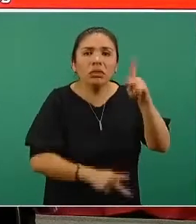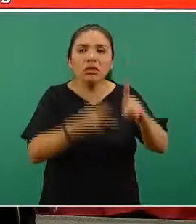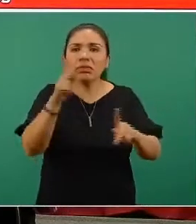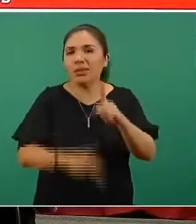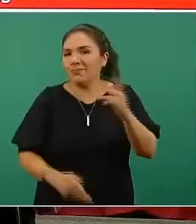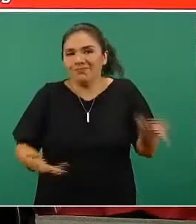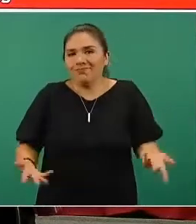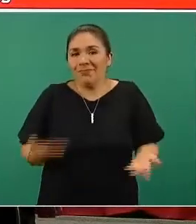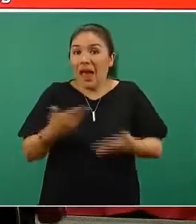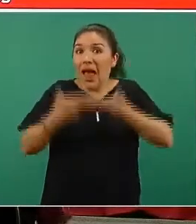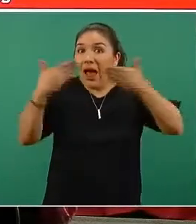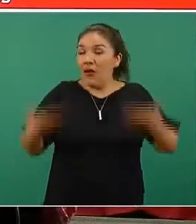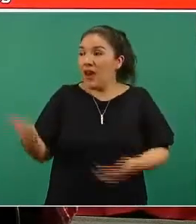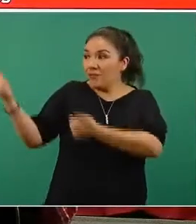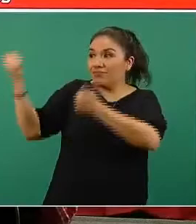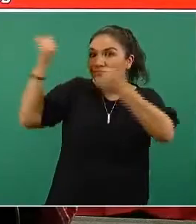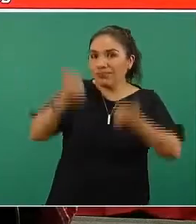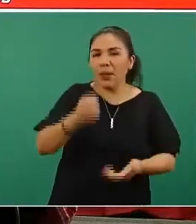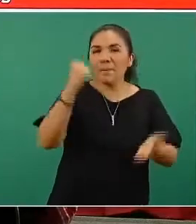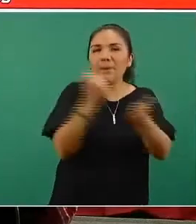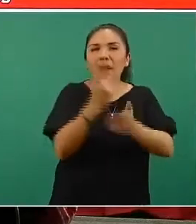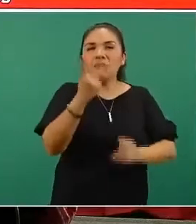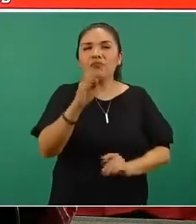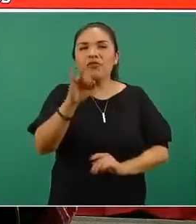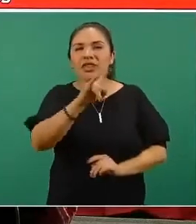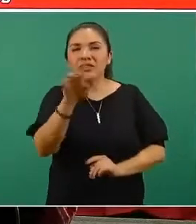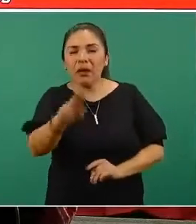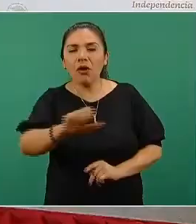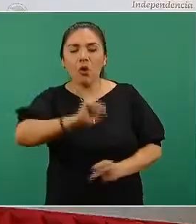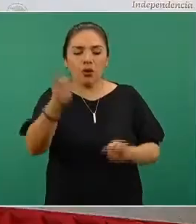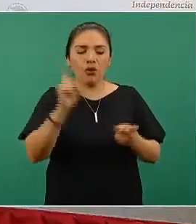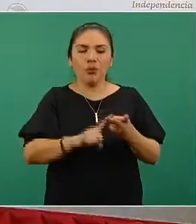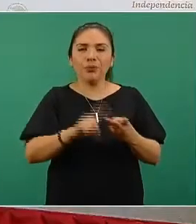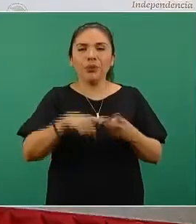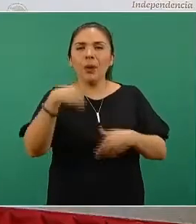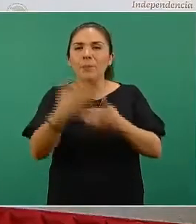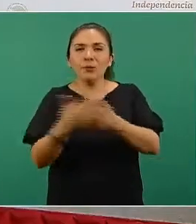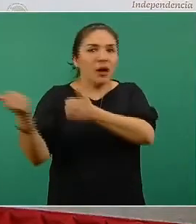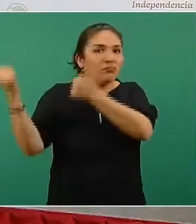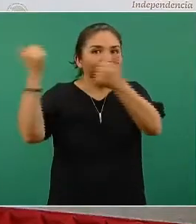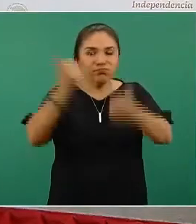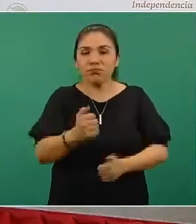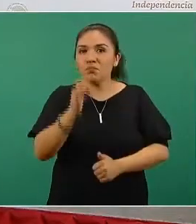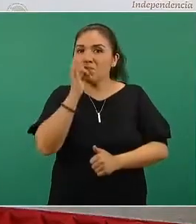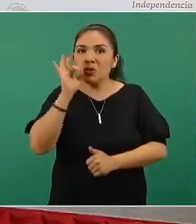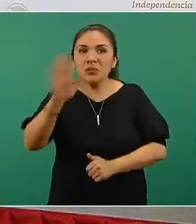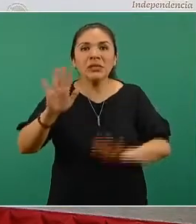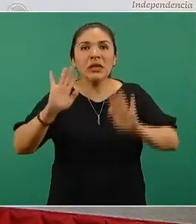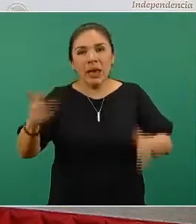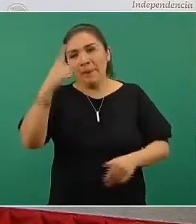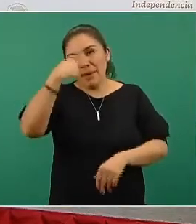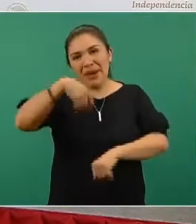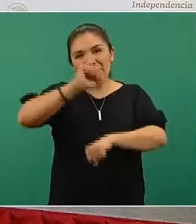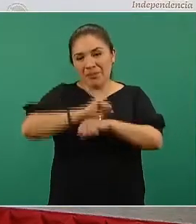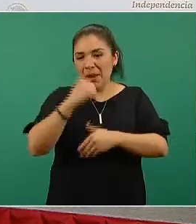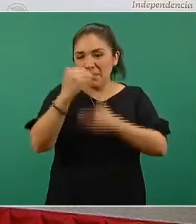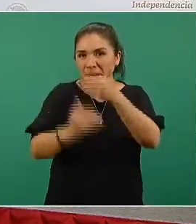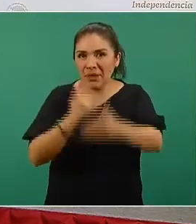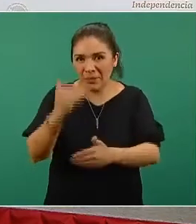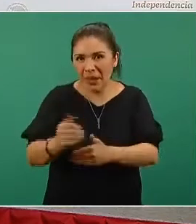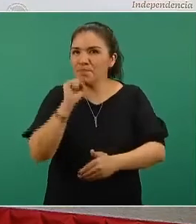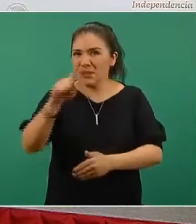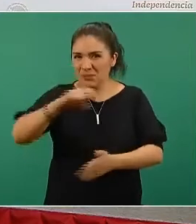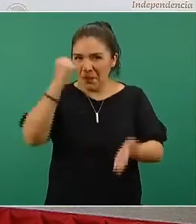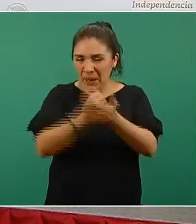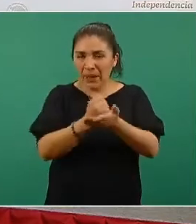con estos embarques tanto de Pfizer como con estas ya entregas prometidas en semanas subsecuentes con